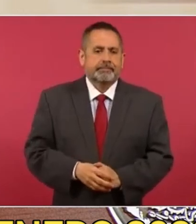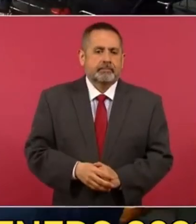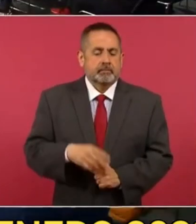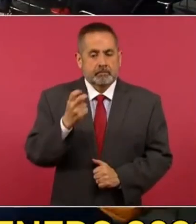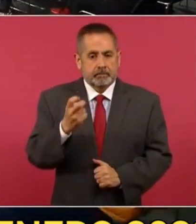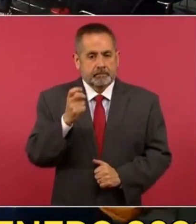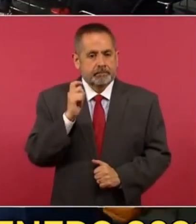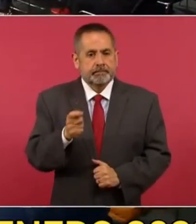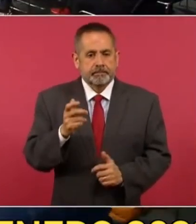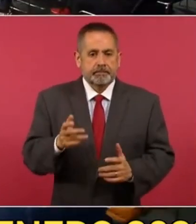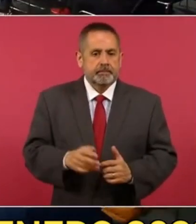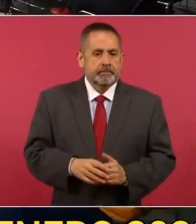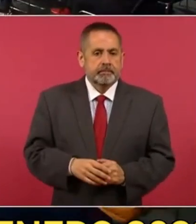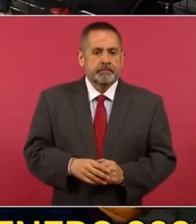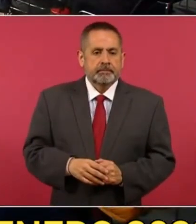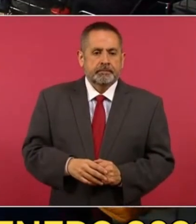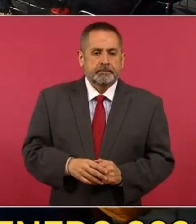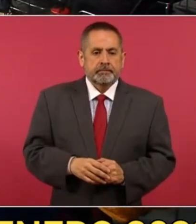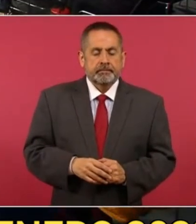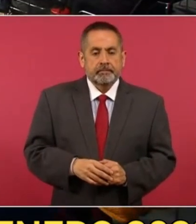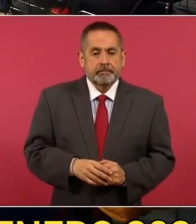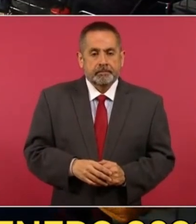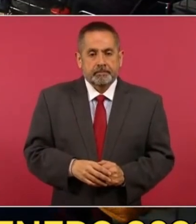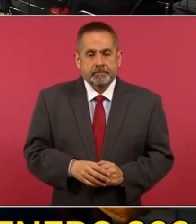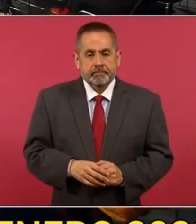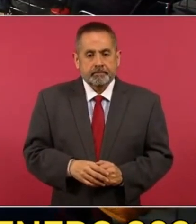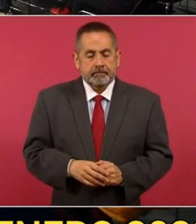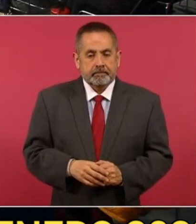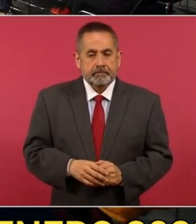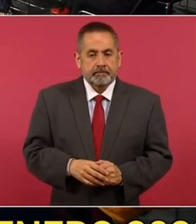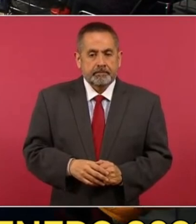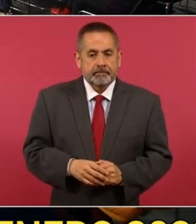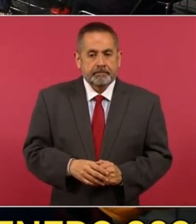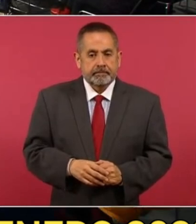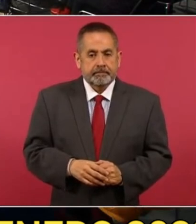Entonces se necesitaban pues también